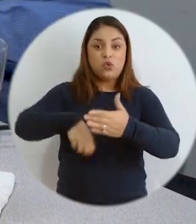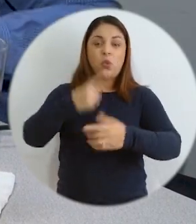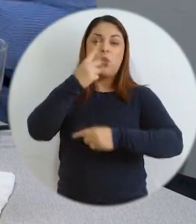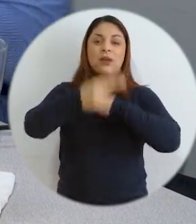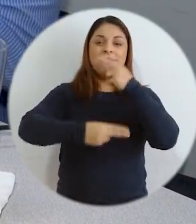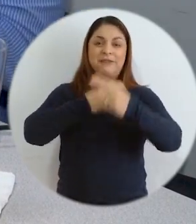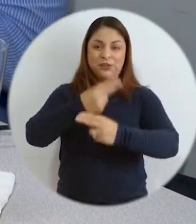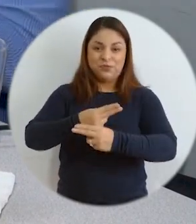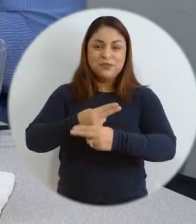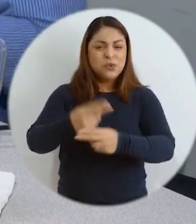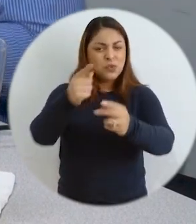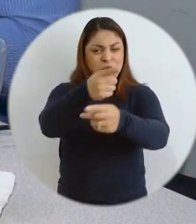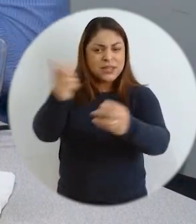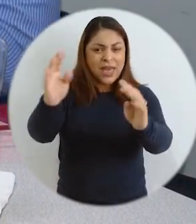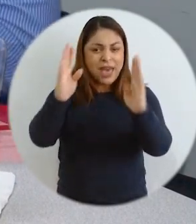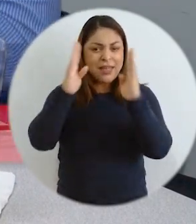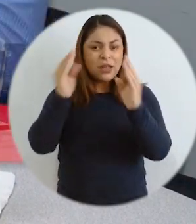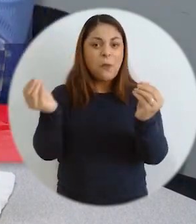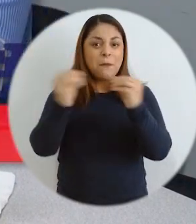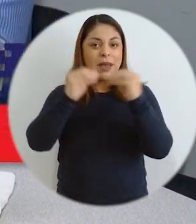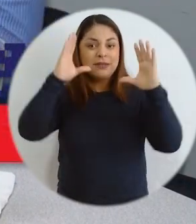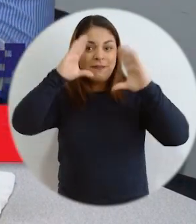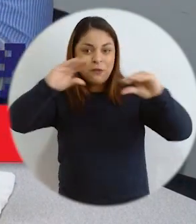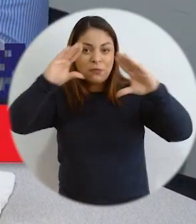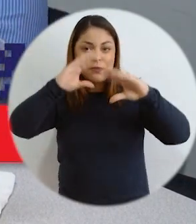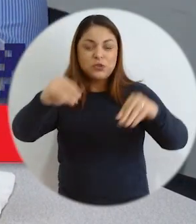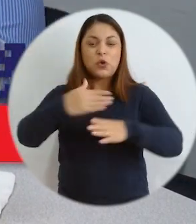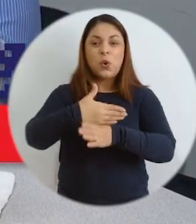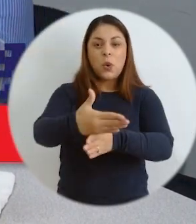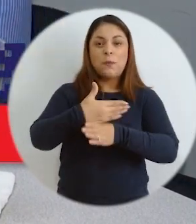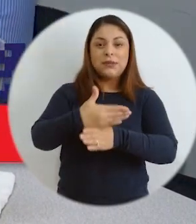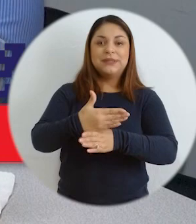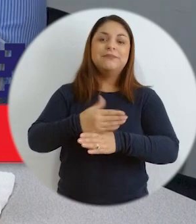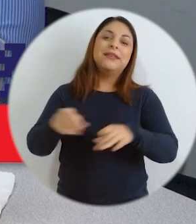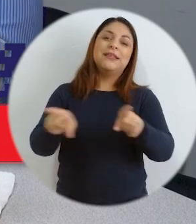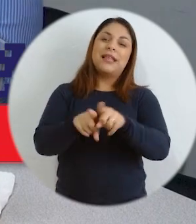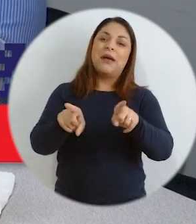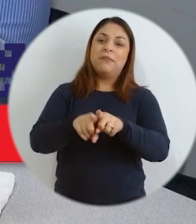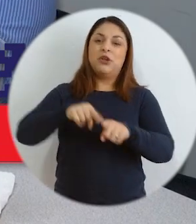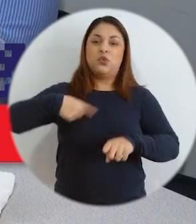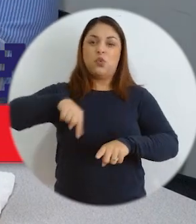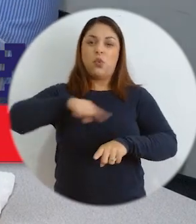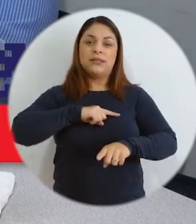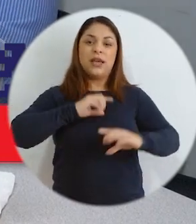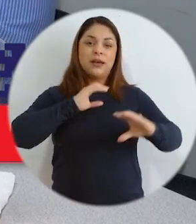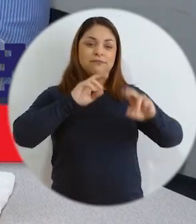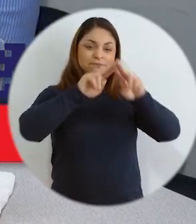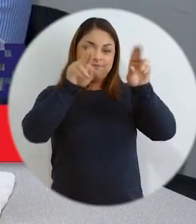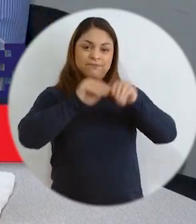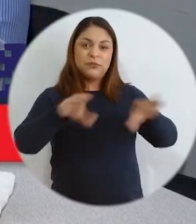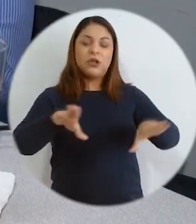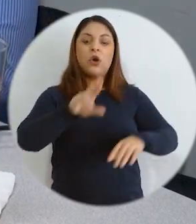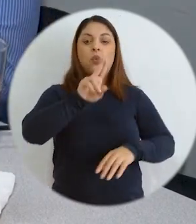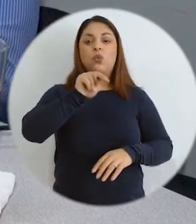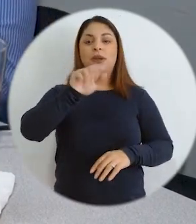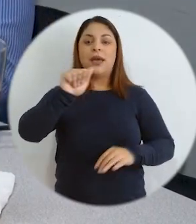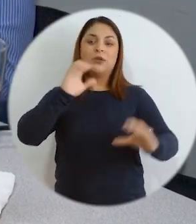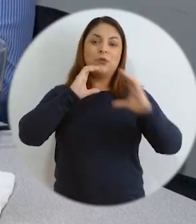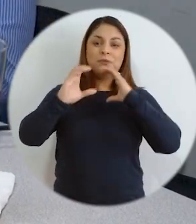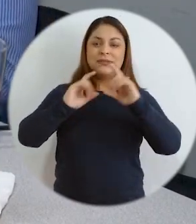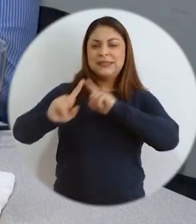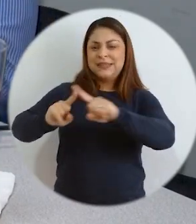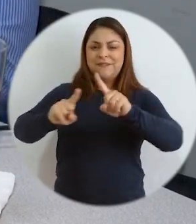en cada episodio un universo, y por supuesto, sigan atentos a más información que vamos a estarles compartiendo, y por supuesto a través de nuestra plataforma